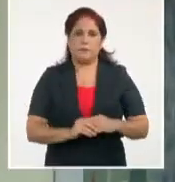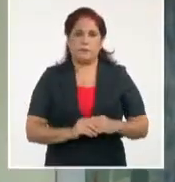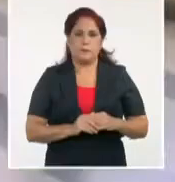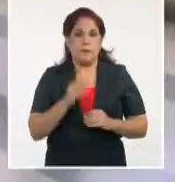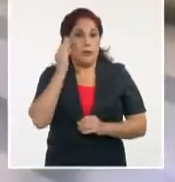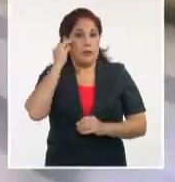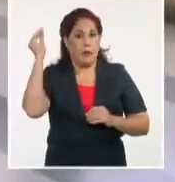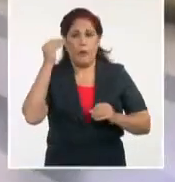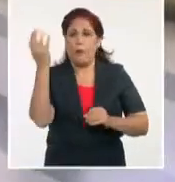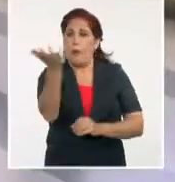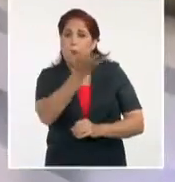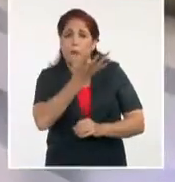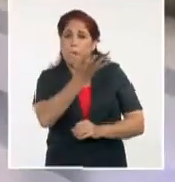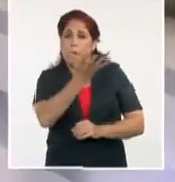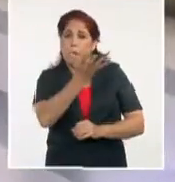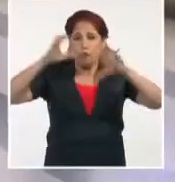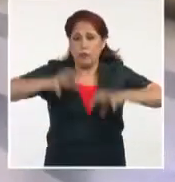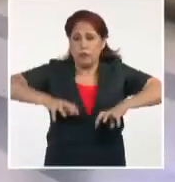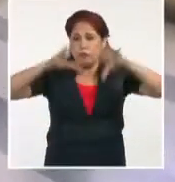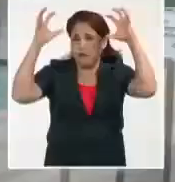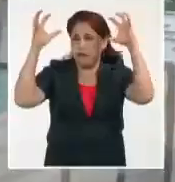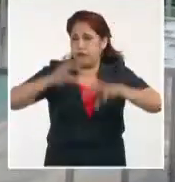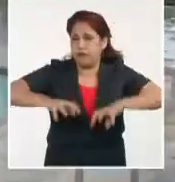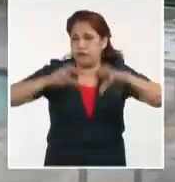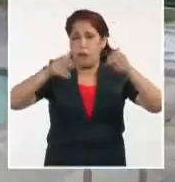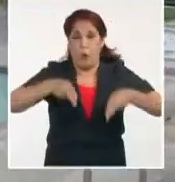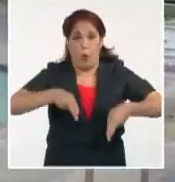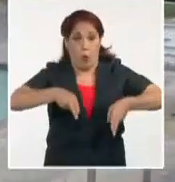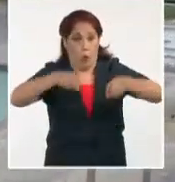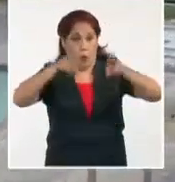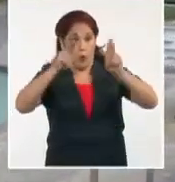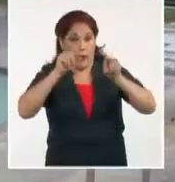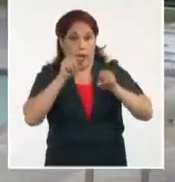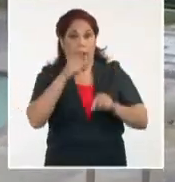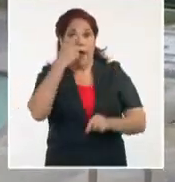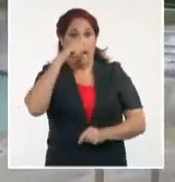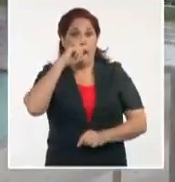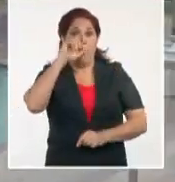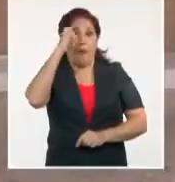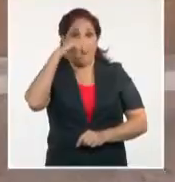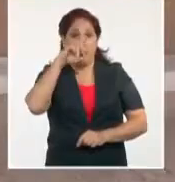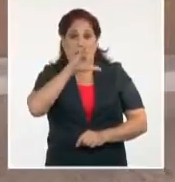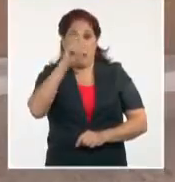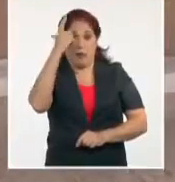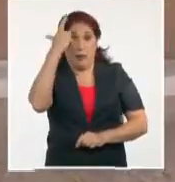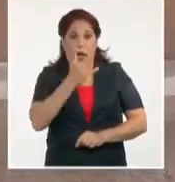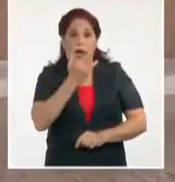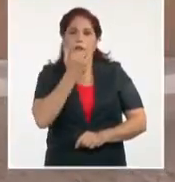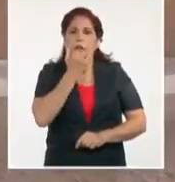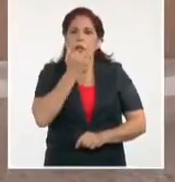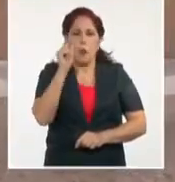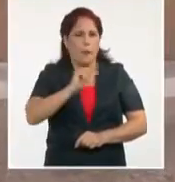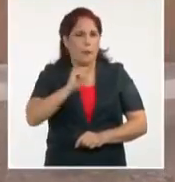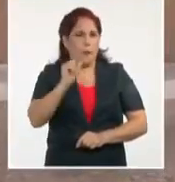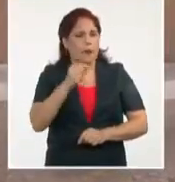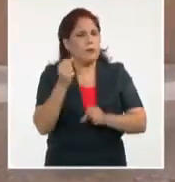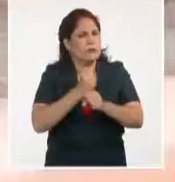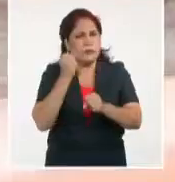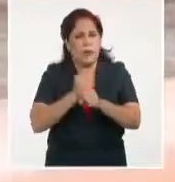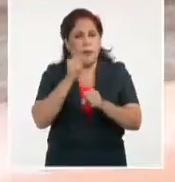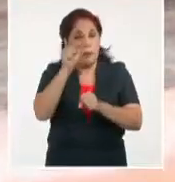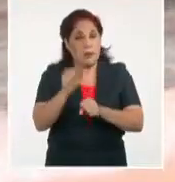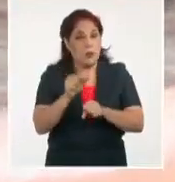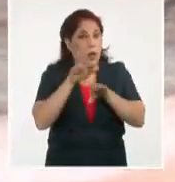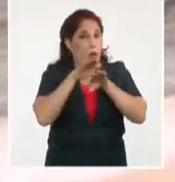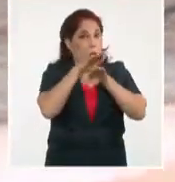de viento y las lluvias del día, el intramontano en Habanilla se han minimizado los daños con la oportunidad de resguardar los